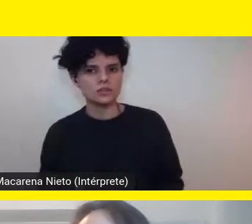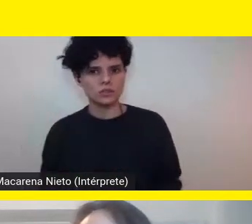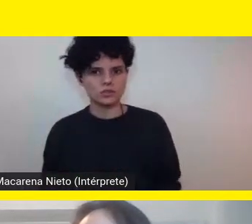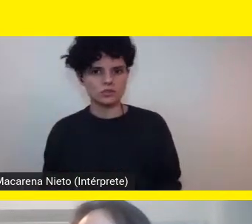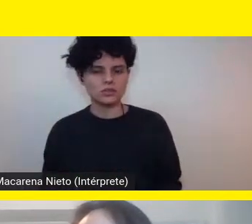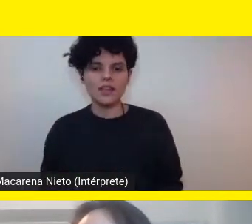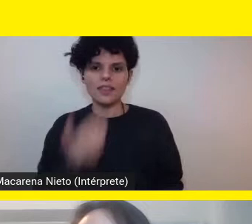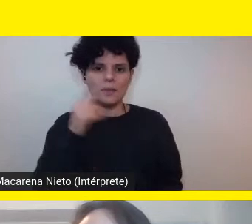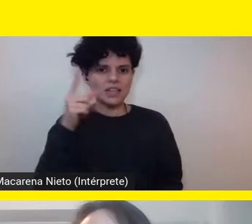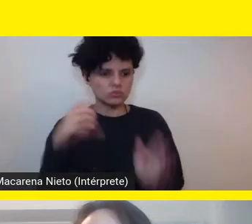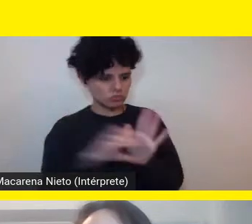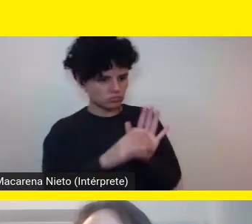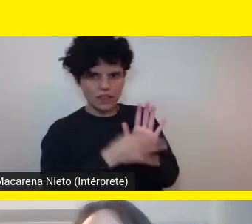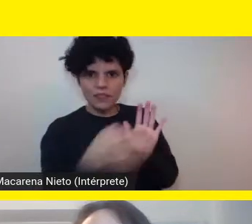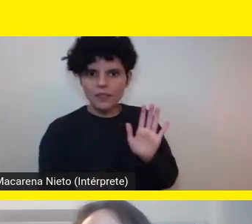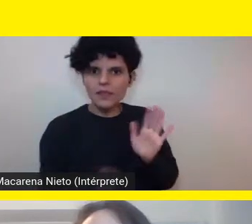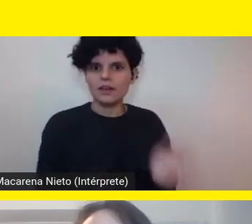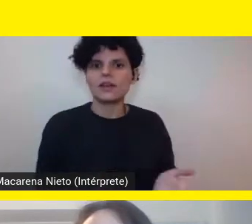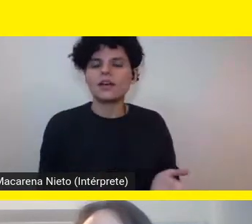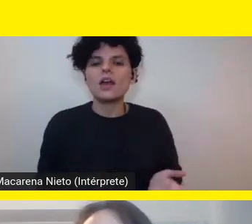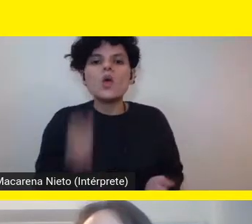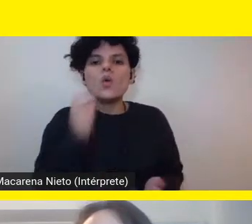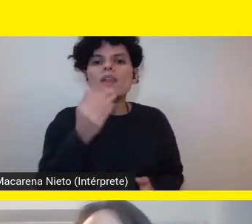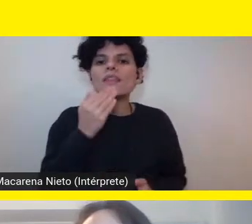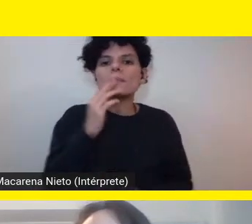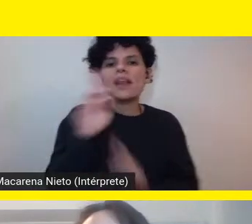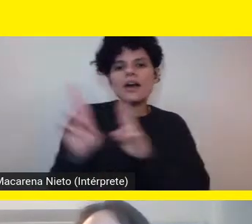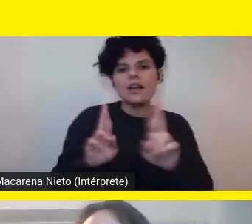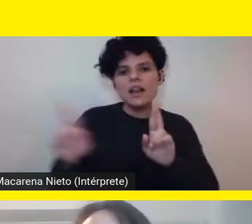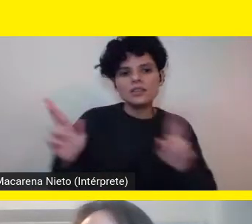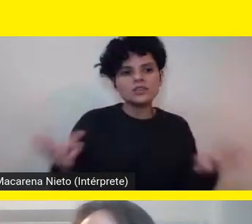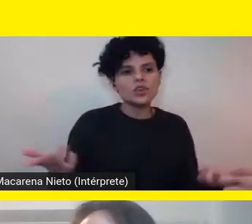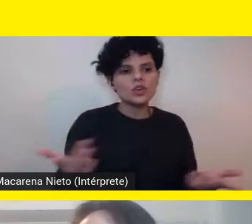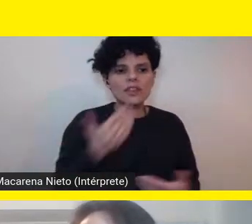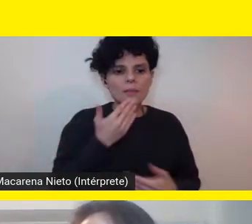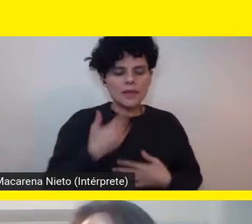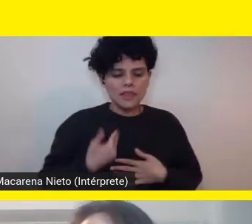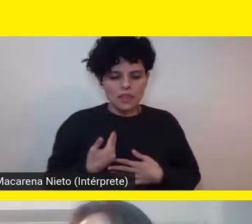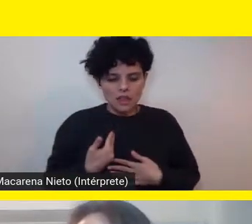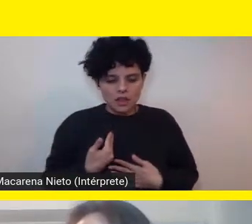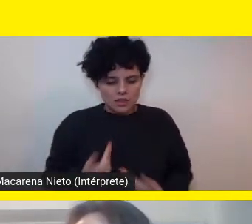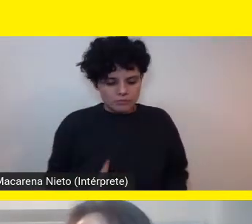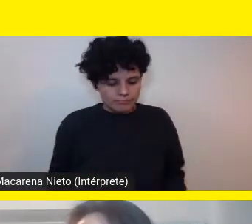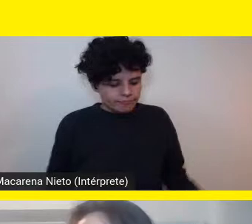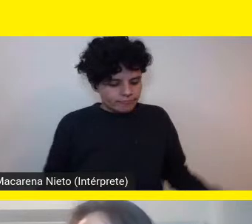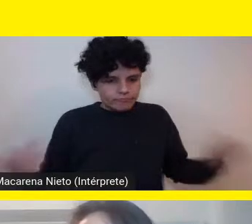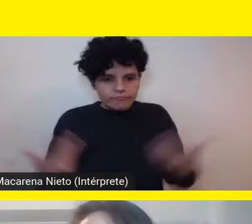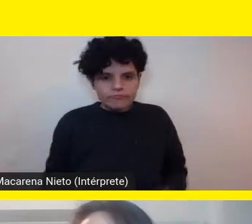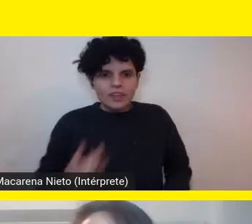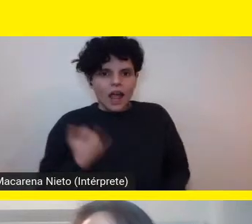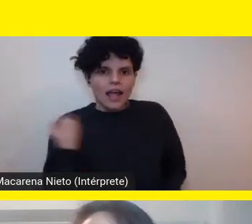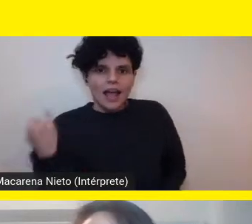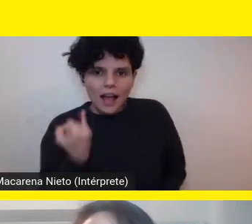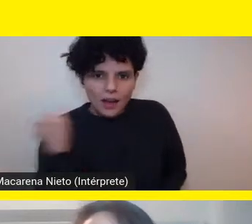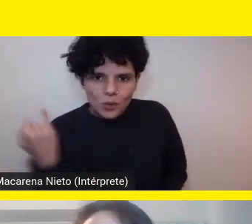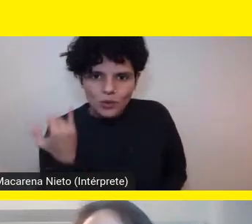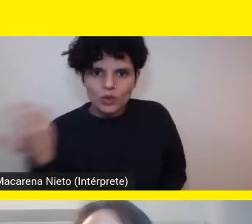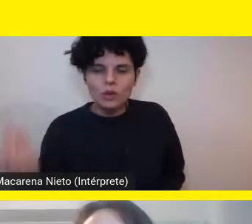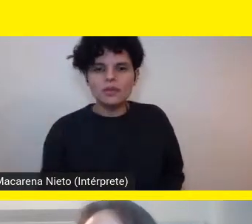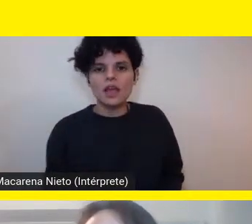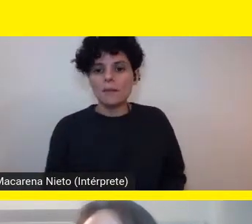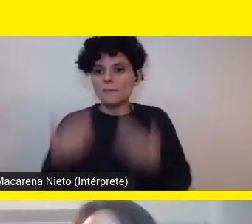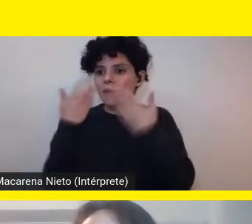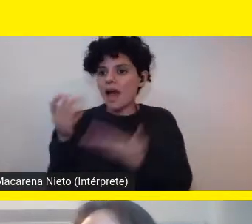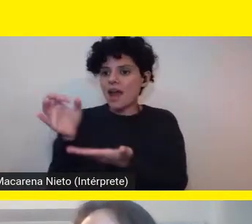nivel de relación y de, digamos, de autonomía también eso va a significar. Creo